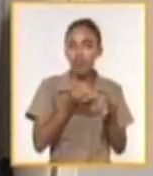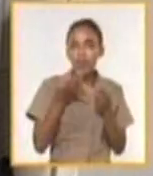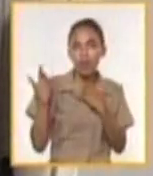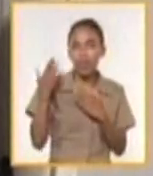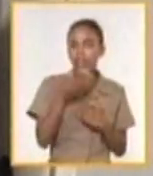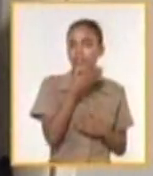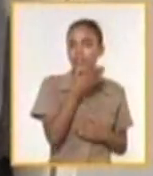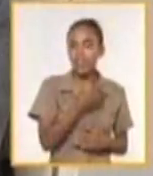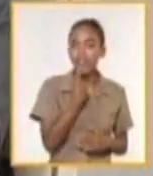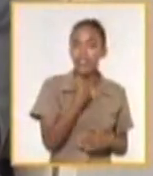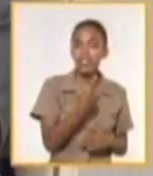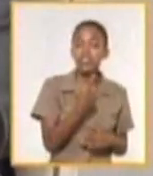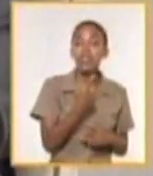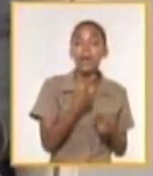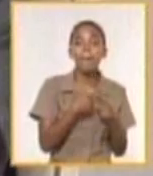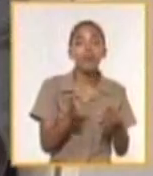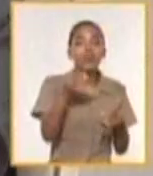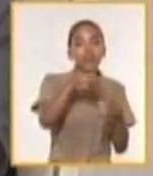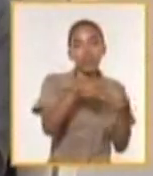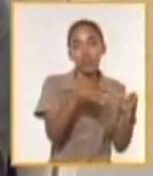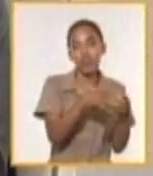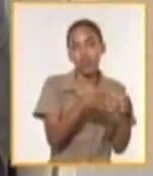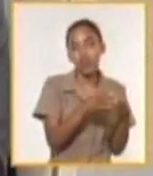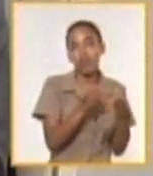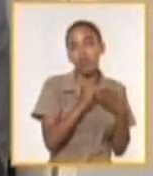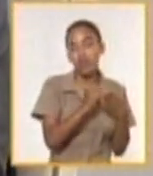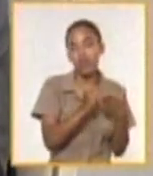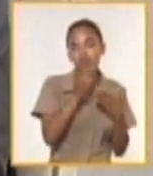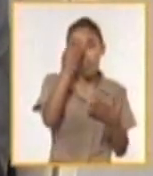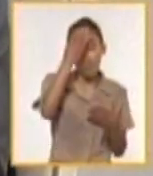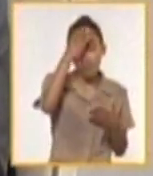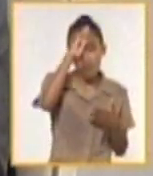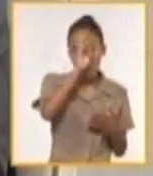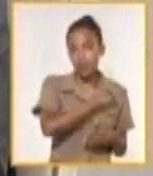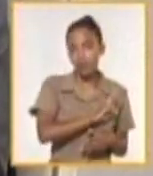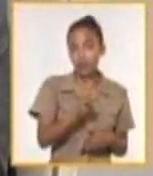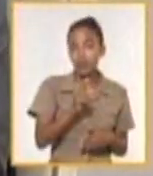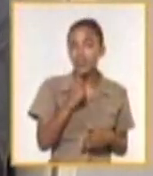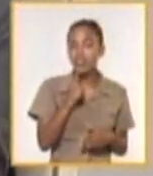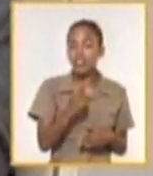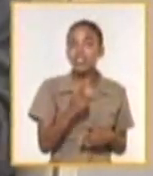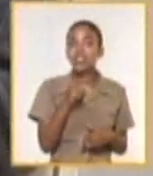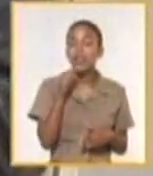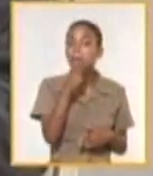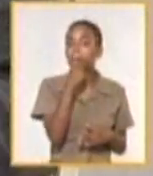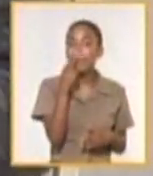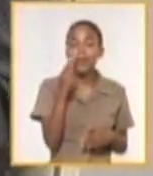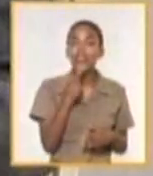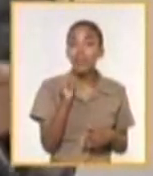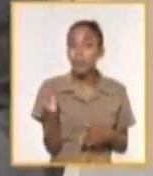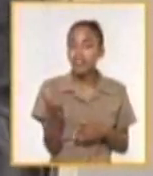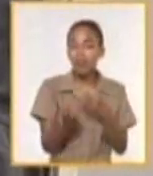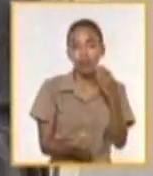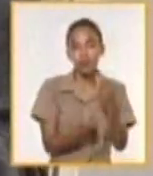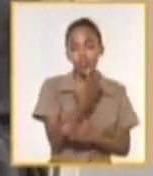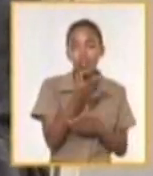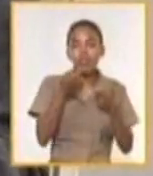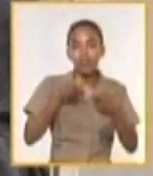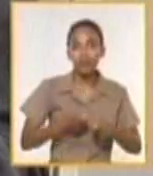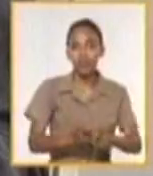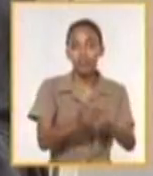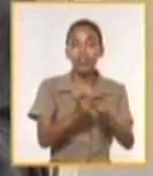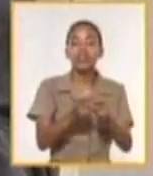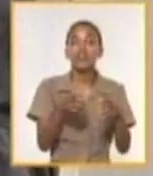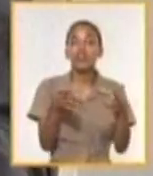la derecha. Es decir, Fidel dijo, Martí es el autor intelectual del asalto al cuartel Moncada. Y en ese momento se produce una declaración